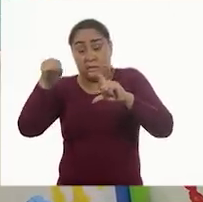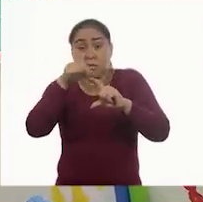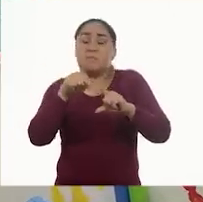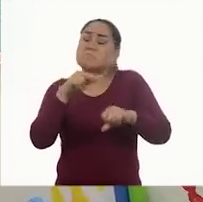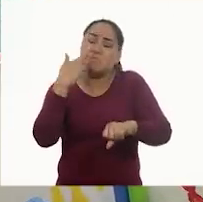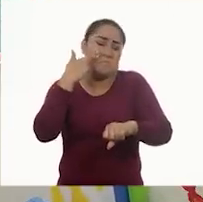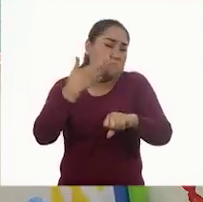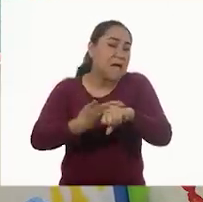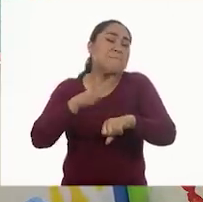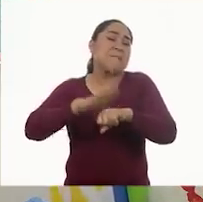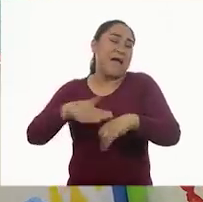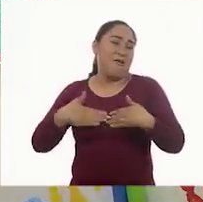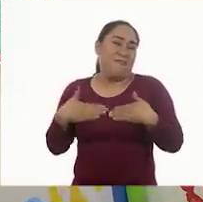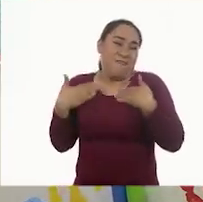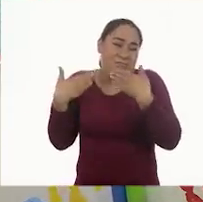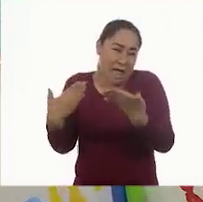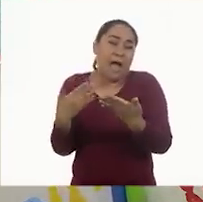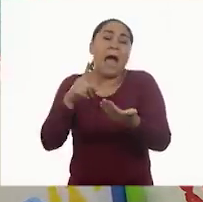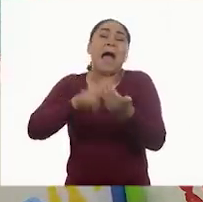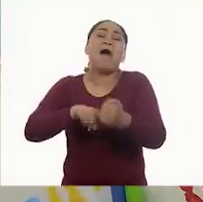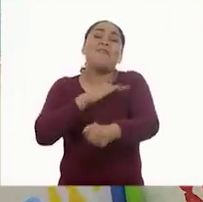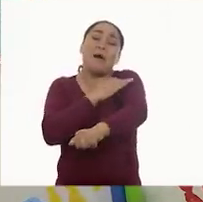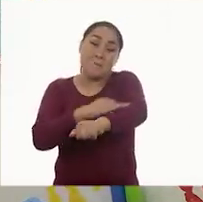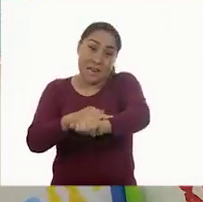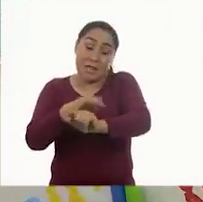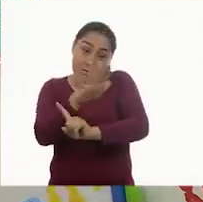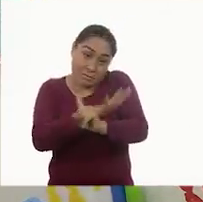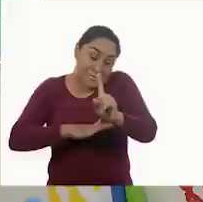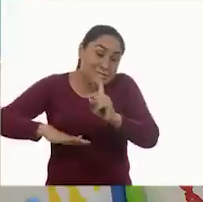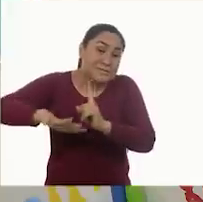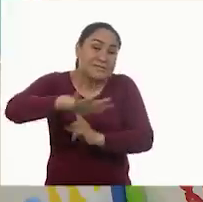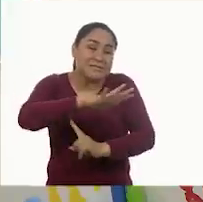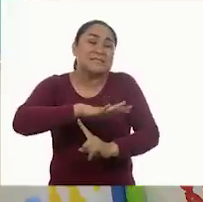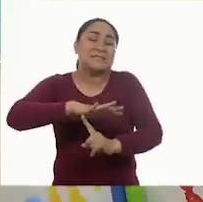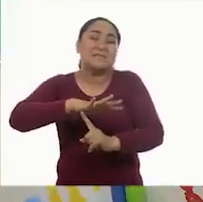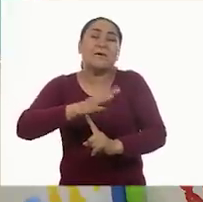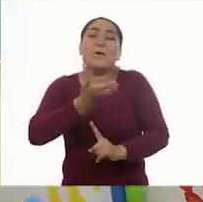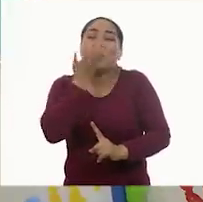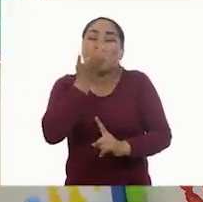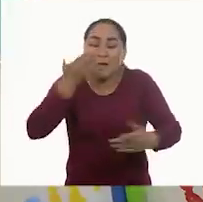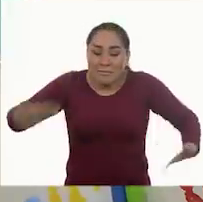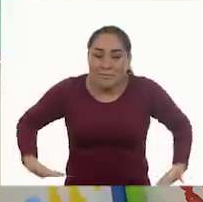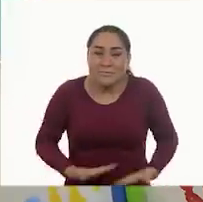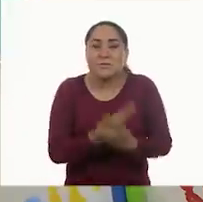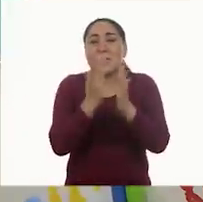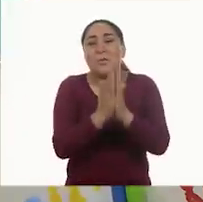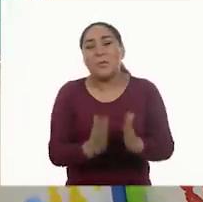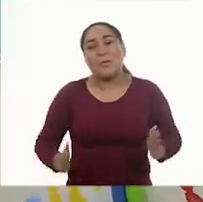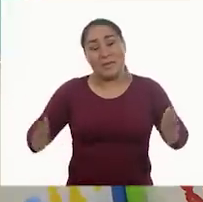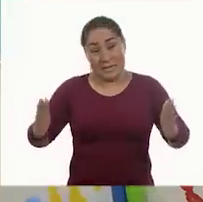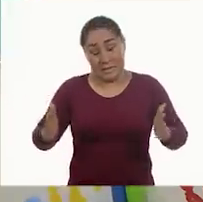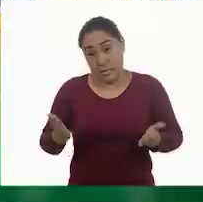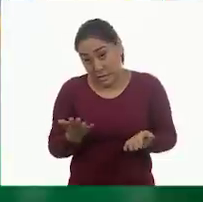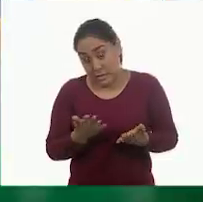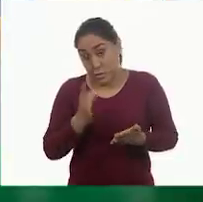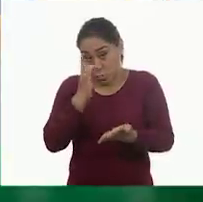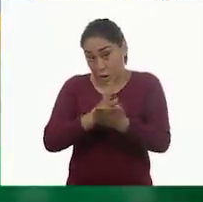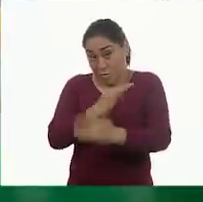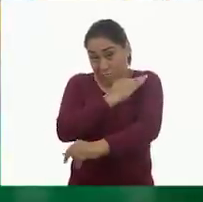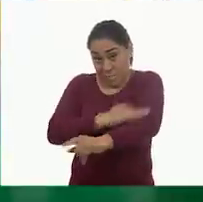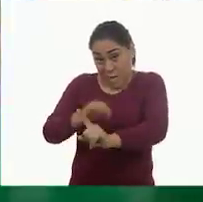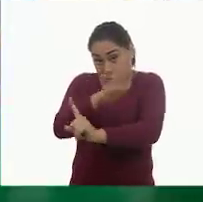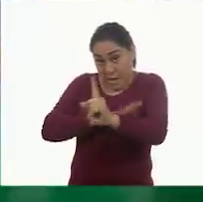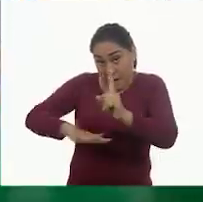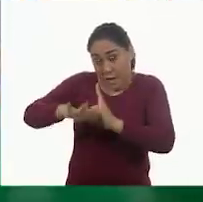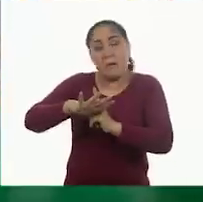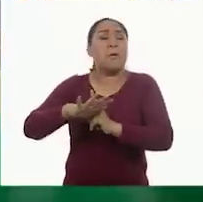de mayor confianza, nuestra familia, por supuesto, que es en donde llegamos desde muy pequeños, desde que nacimos, ¿verdad? Pero no solo ellos,